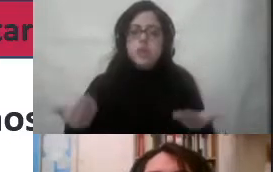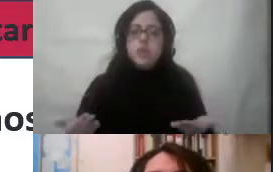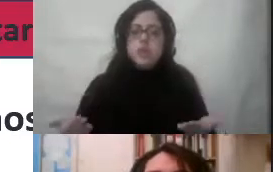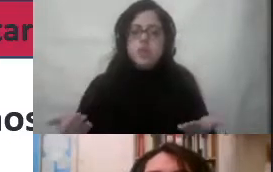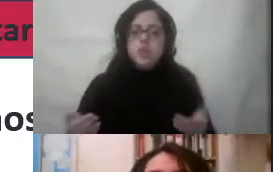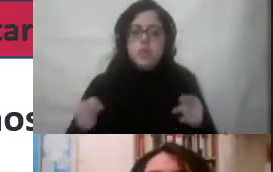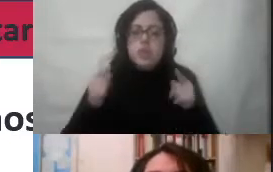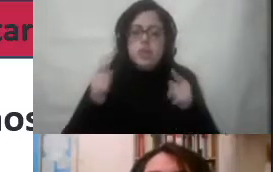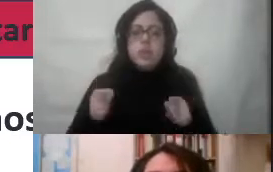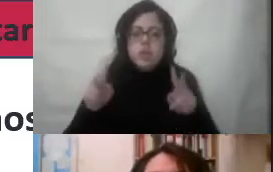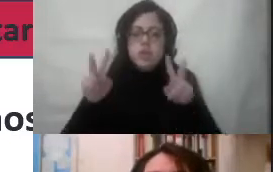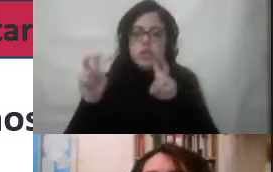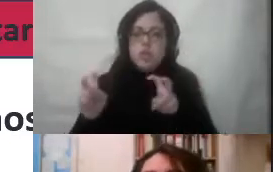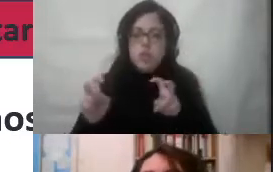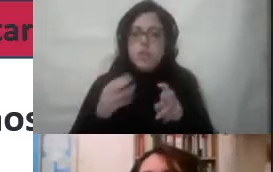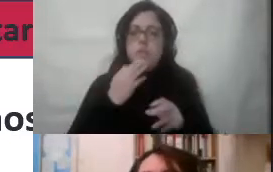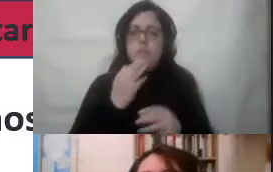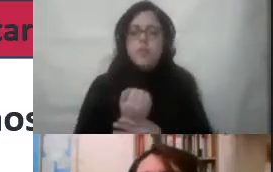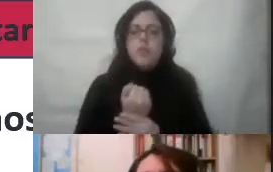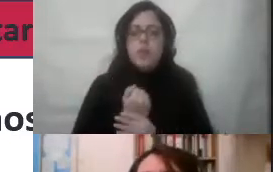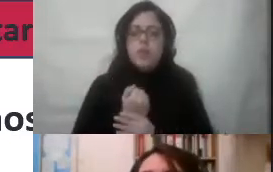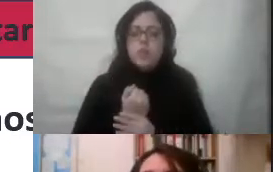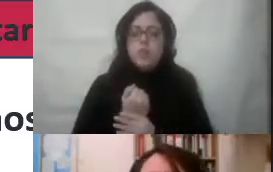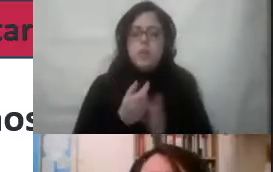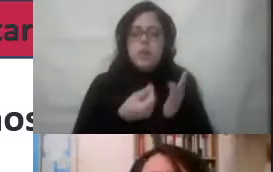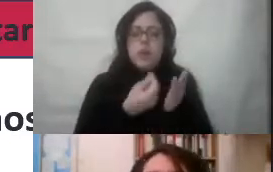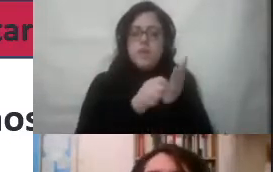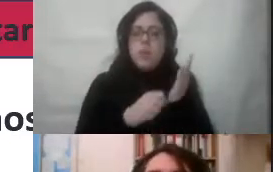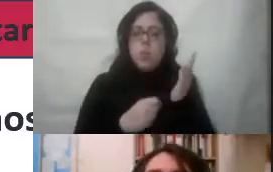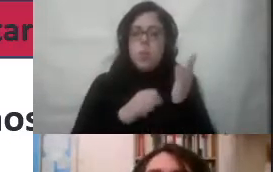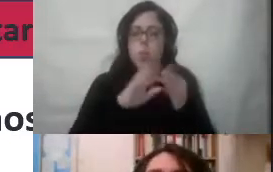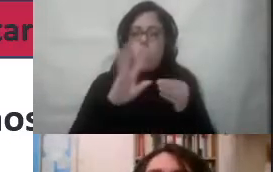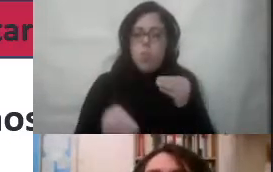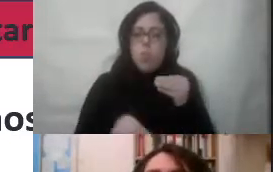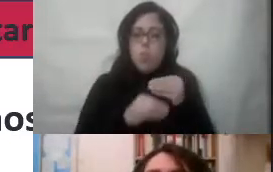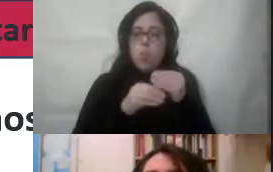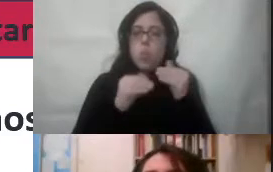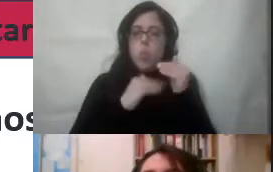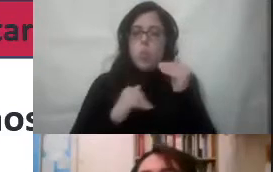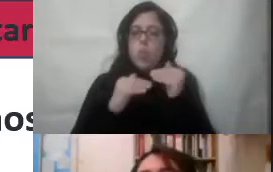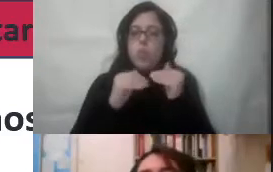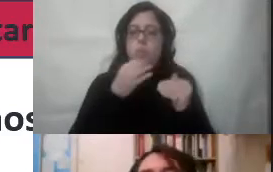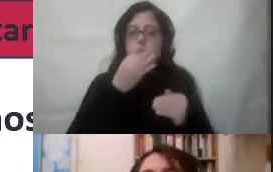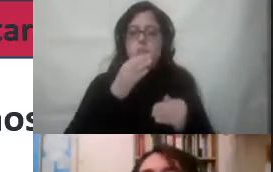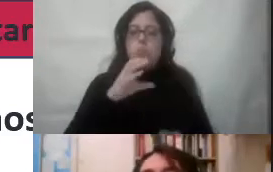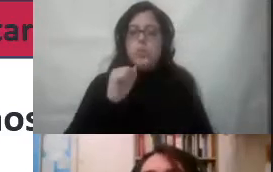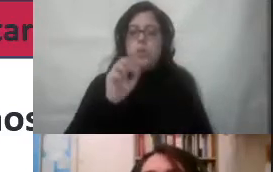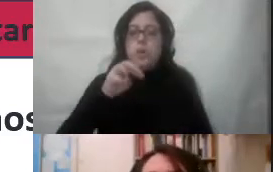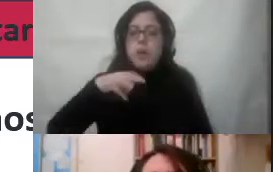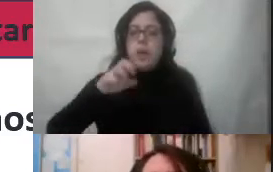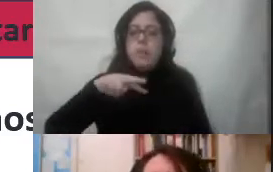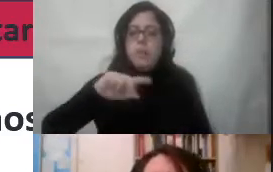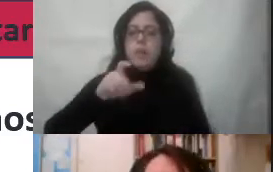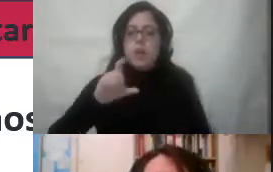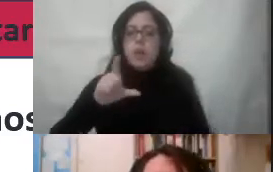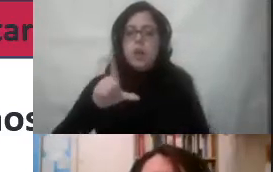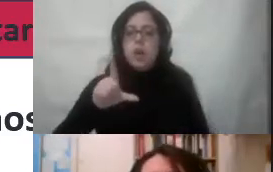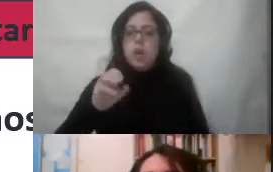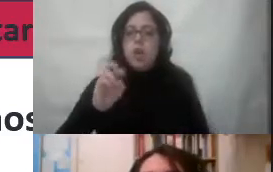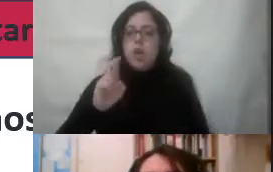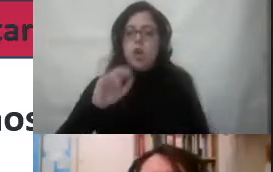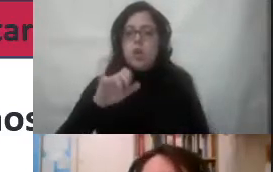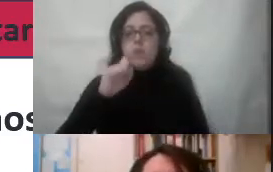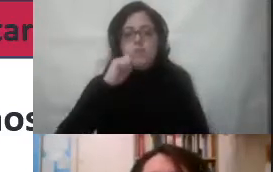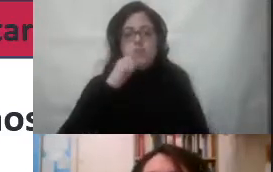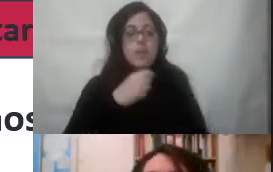estos criterios nos van a ayudar también en nuestra evaluación sumativa, que como decía Carmen Gloria, no necesariamente puede ser calificada,